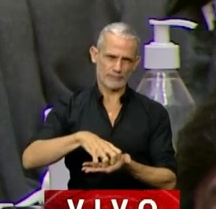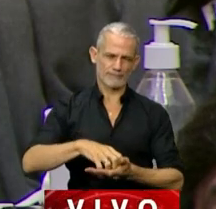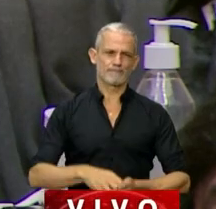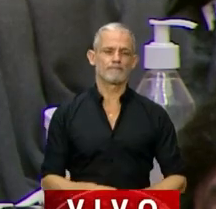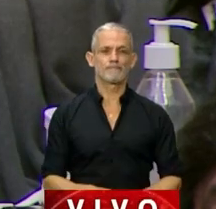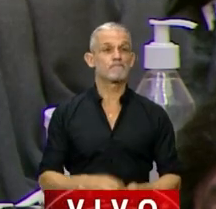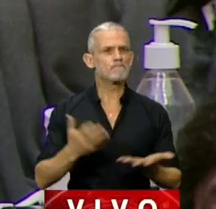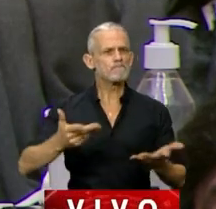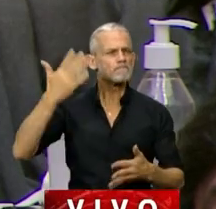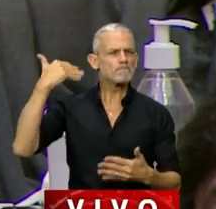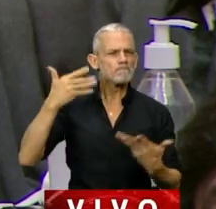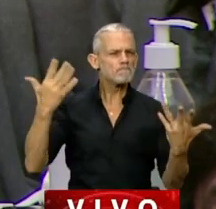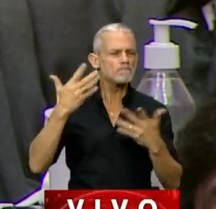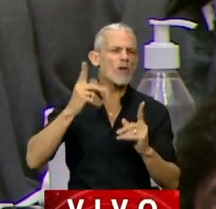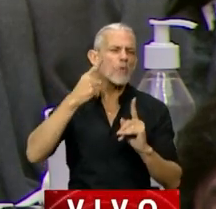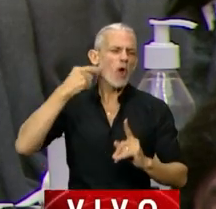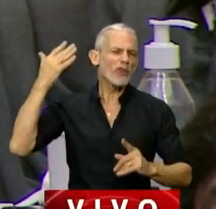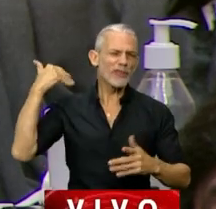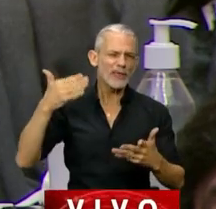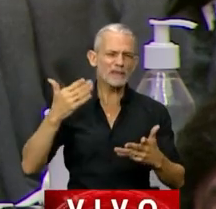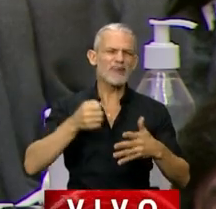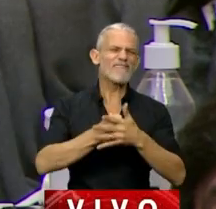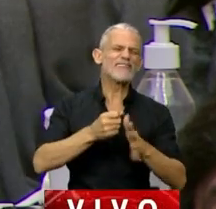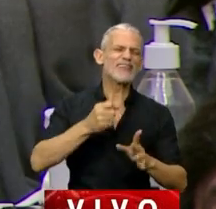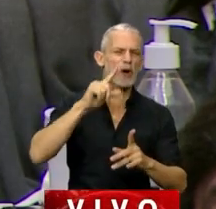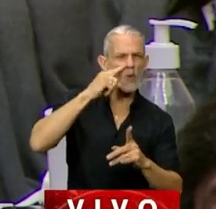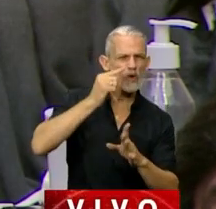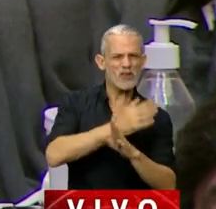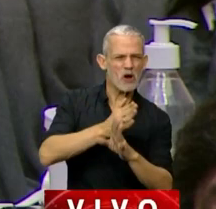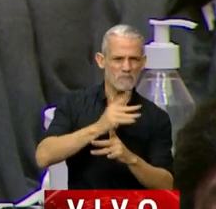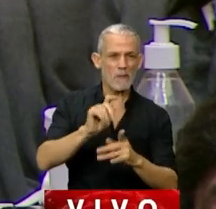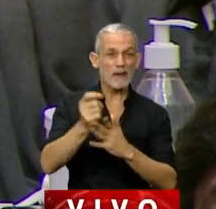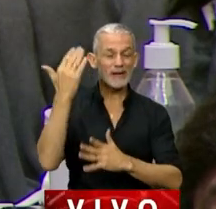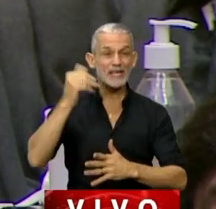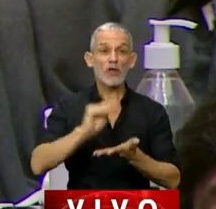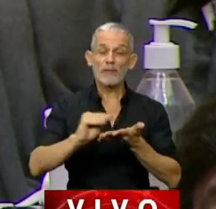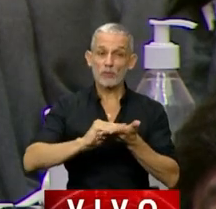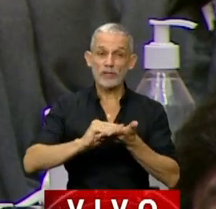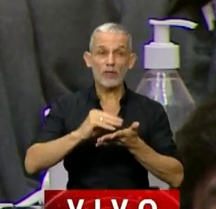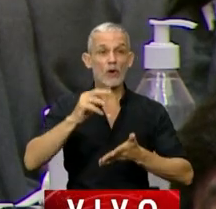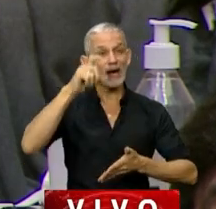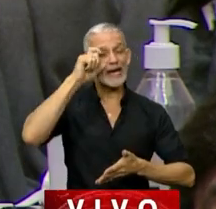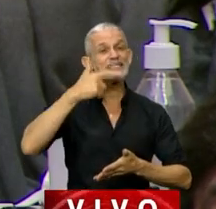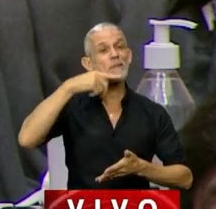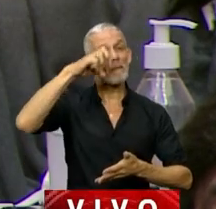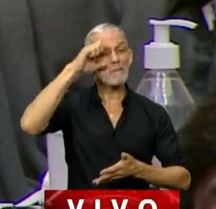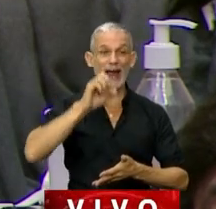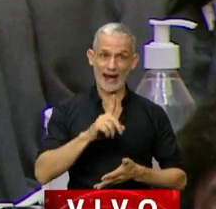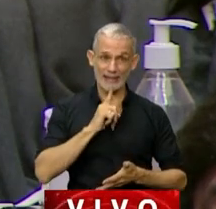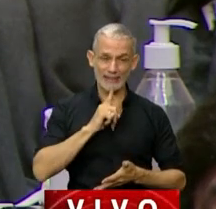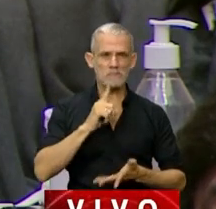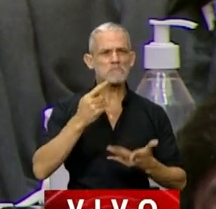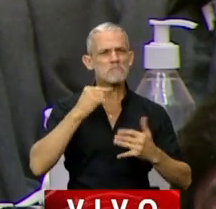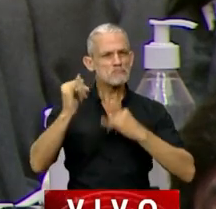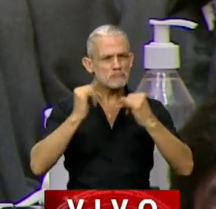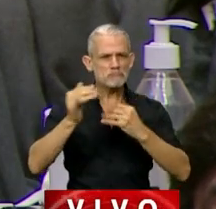legislativo. Hace unos días, a fines de junio del mes pasado, el diputado Espert manifestaba